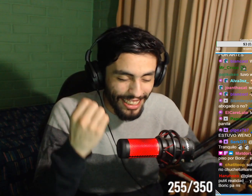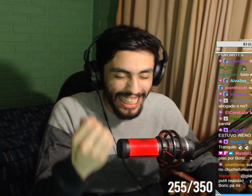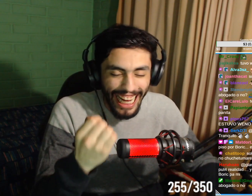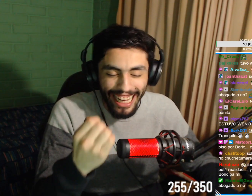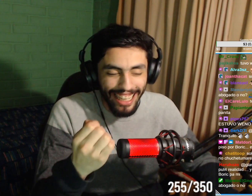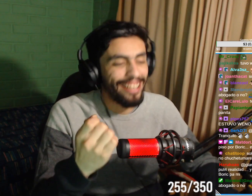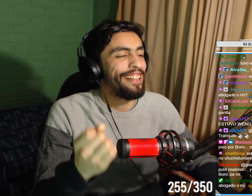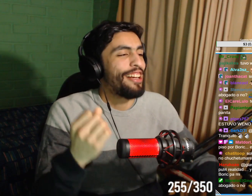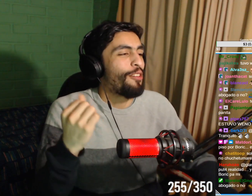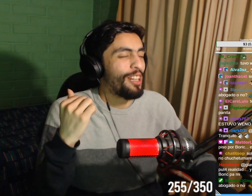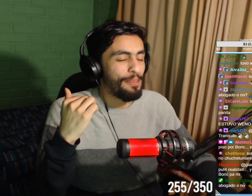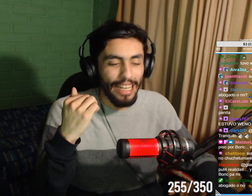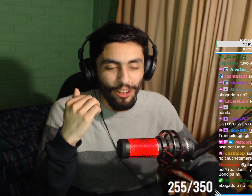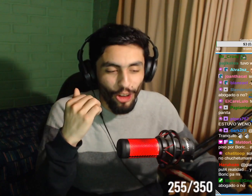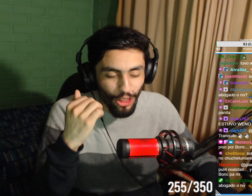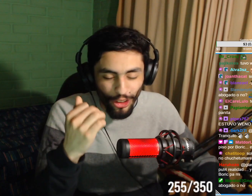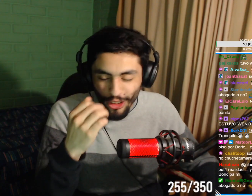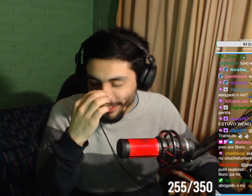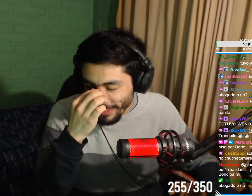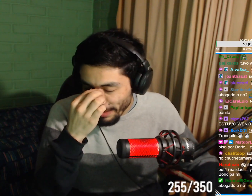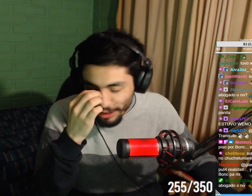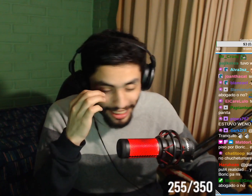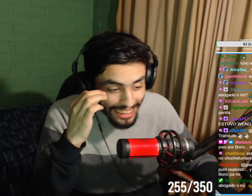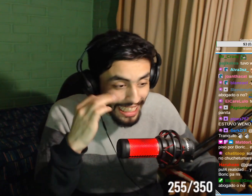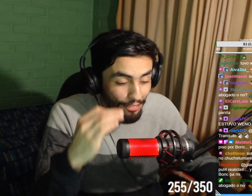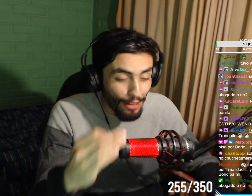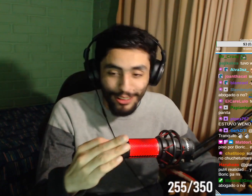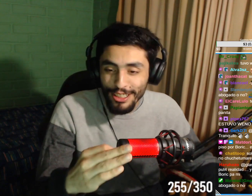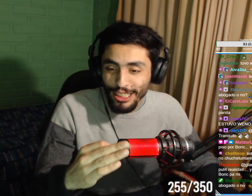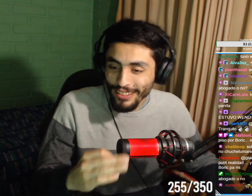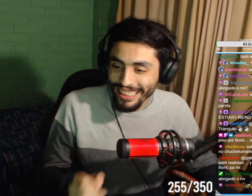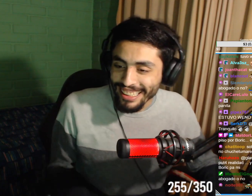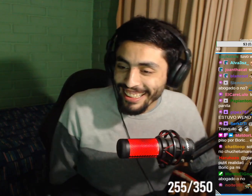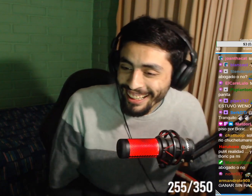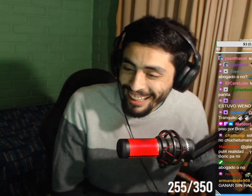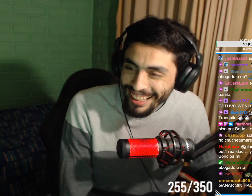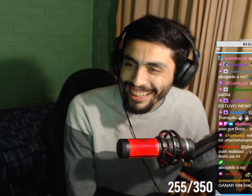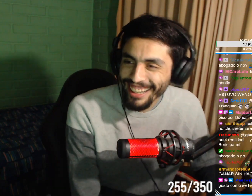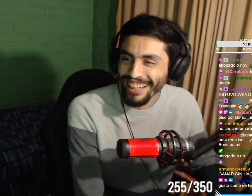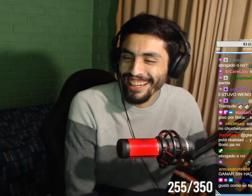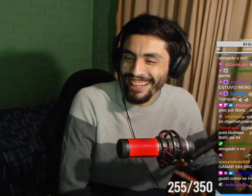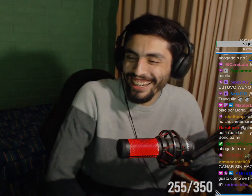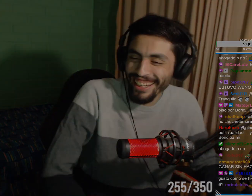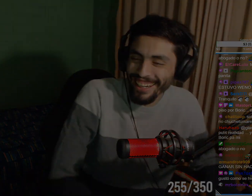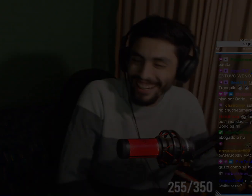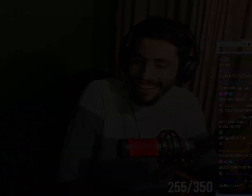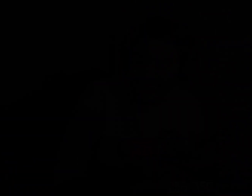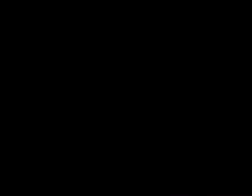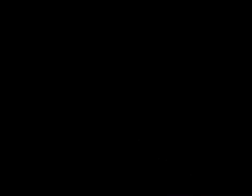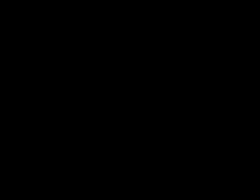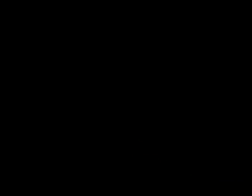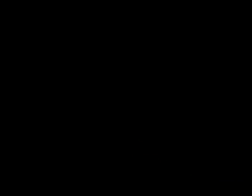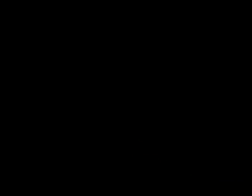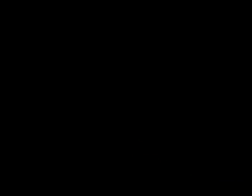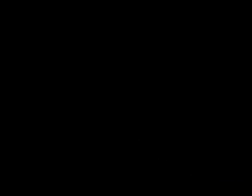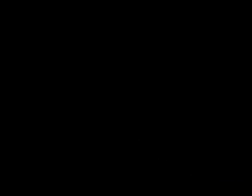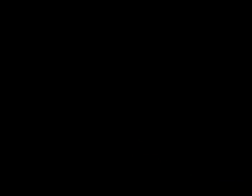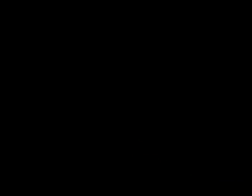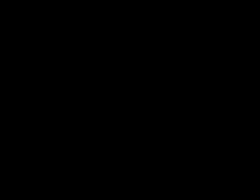Y ese cara a cara, weón, me recordó al protagonista de la fama, conchetumare. Protagonista de la fama, los weones.